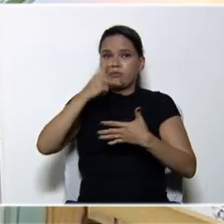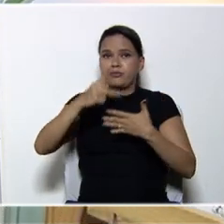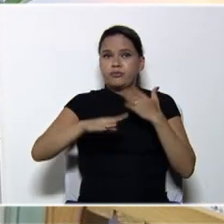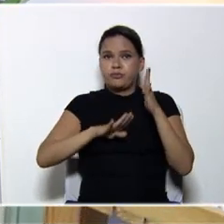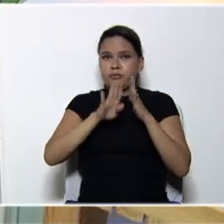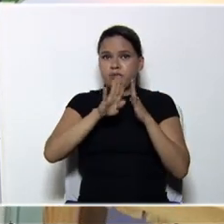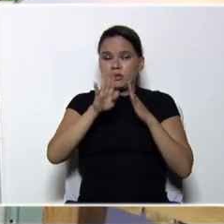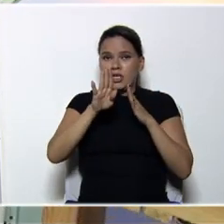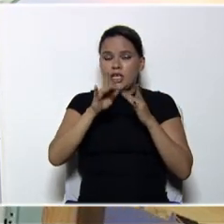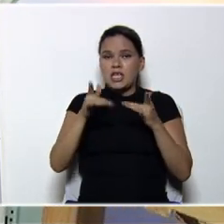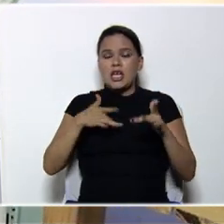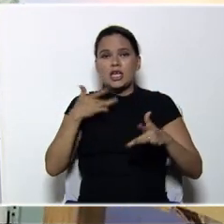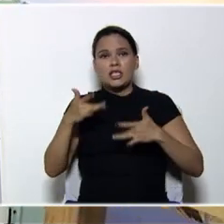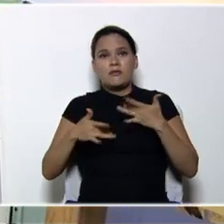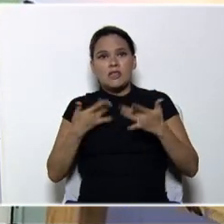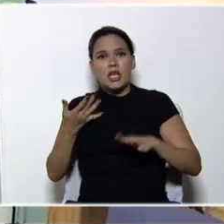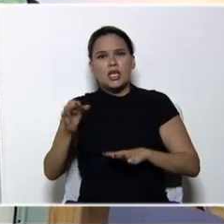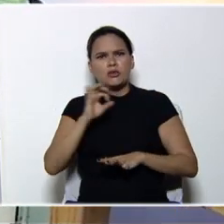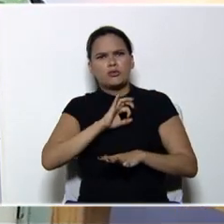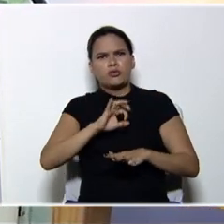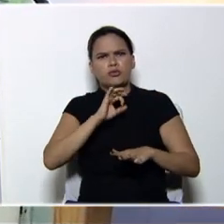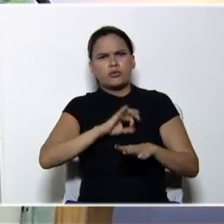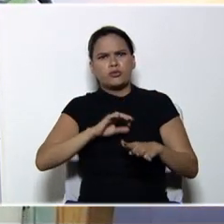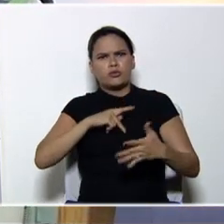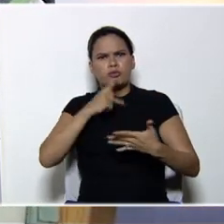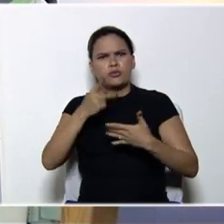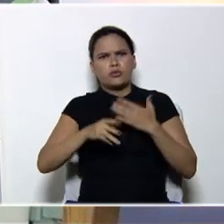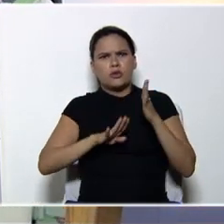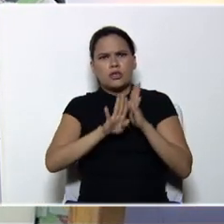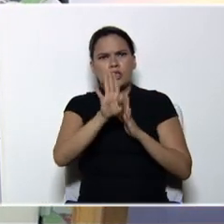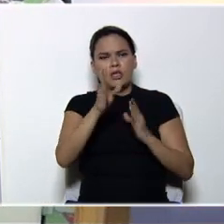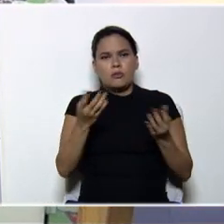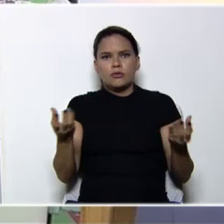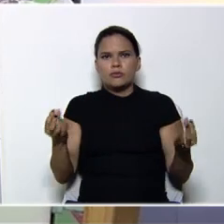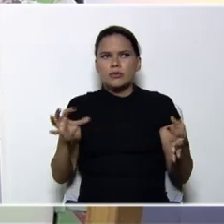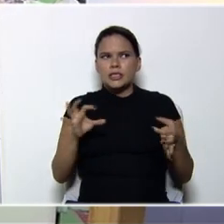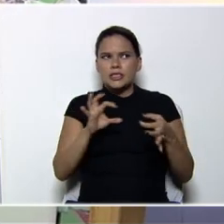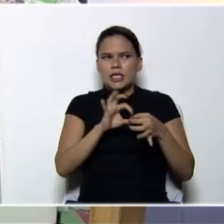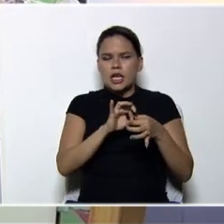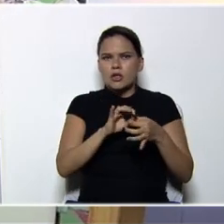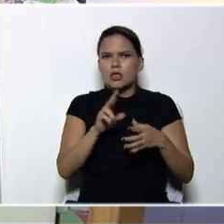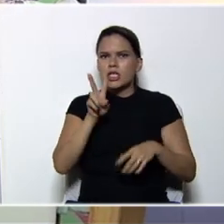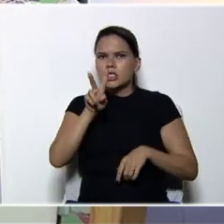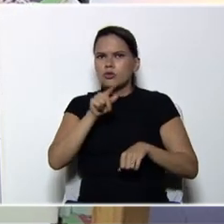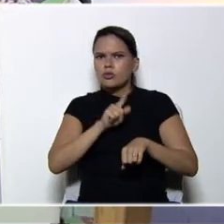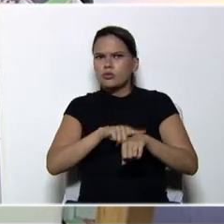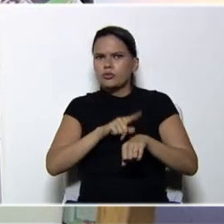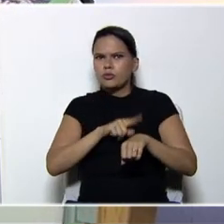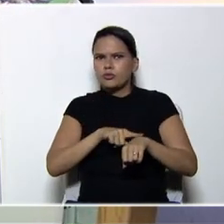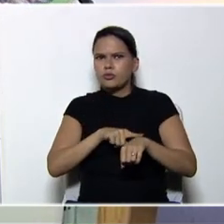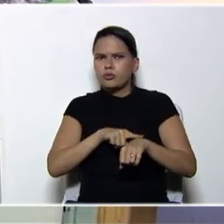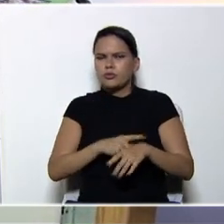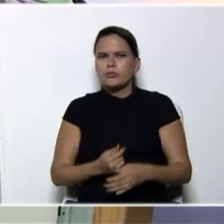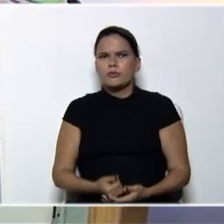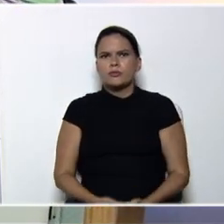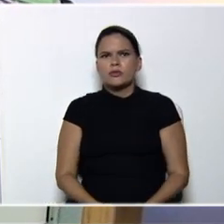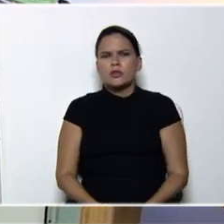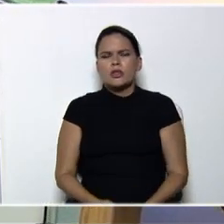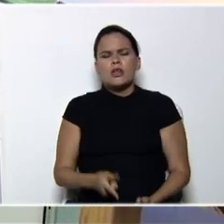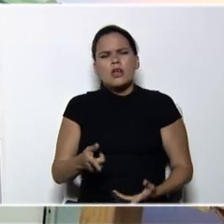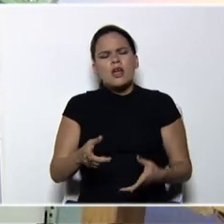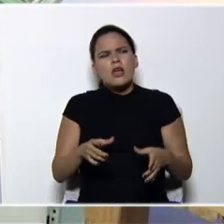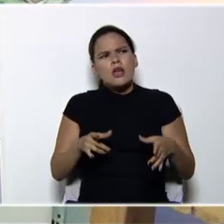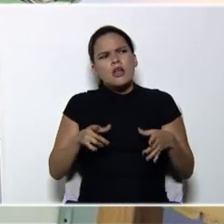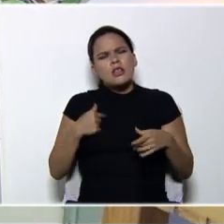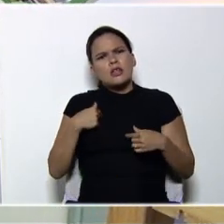estamos empezando a incluir en este segundo momento pedagógico. Fíjense, quise pedirle al equipo de producción de Vive que